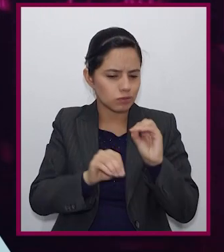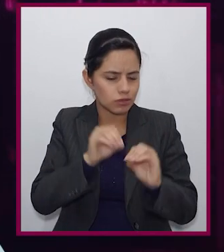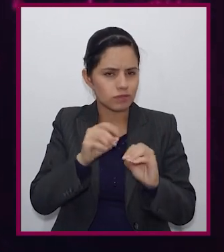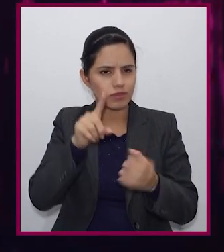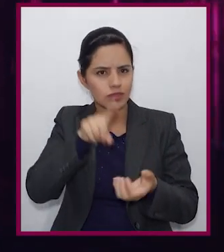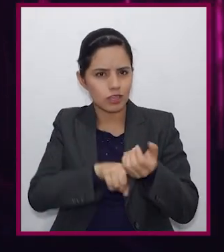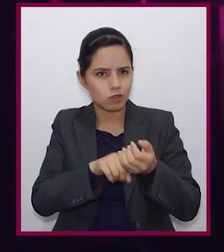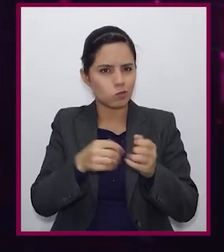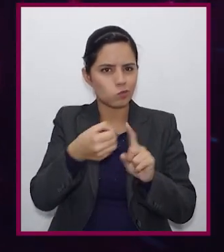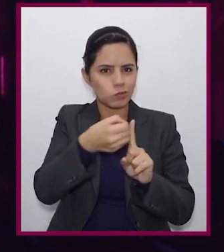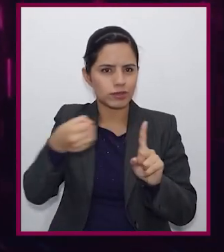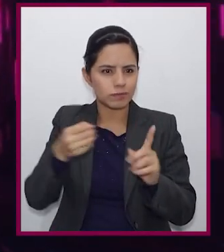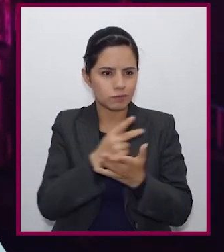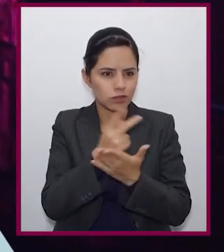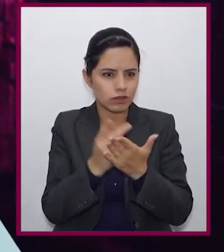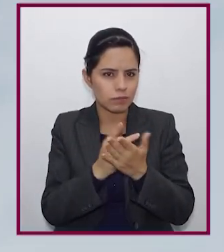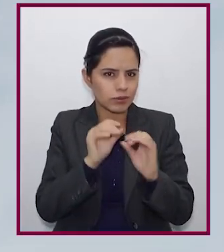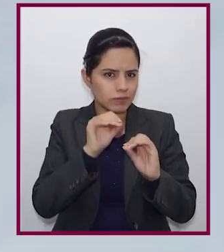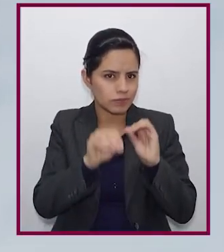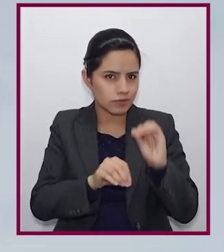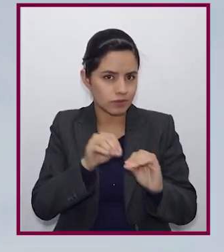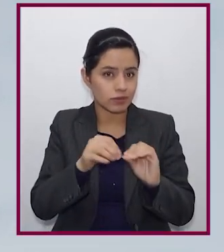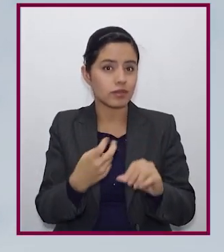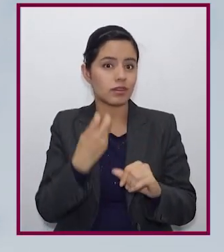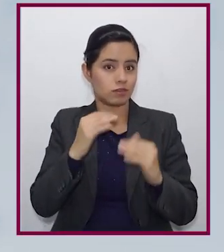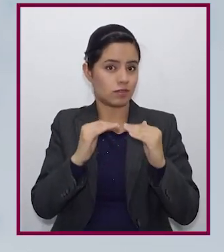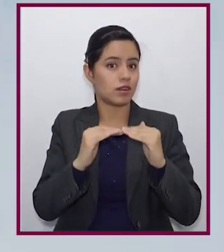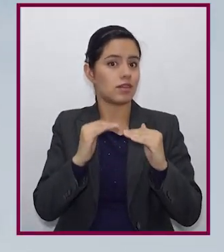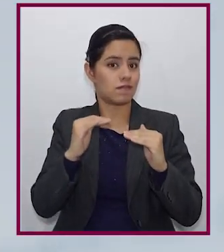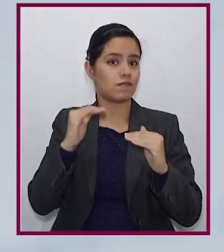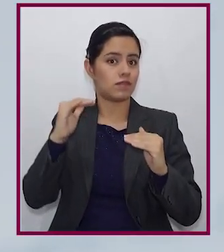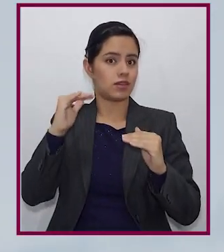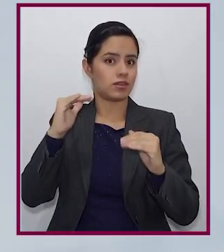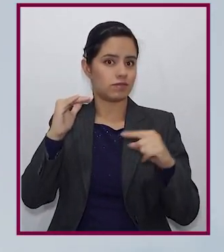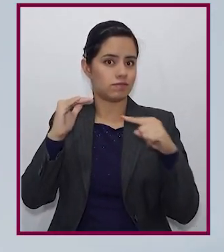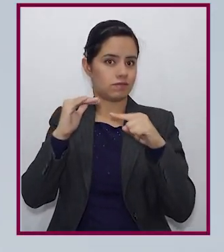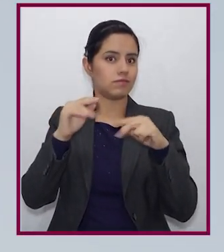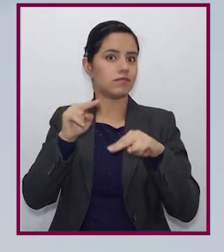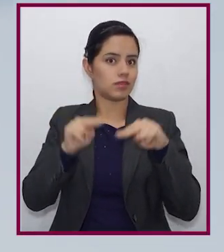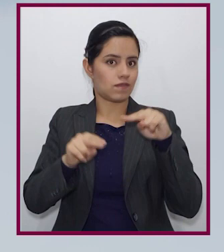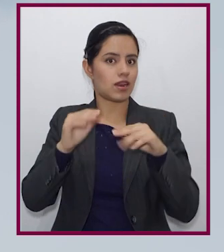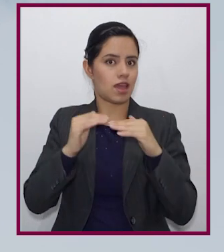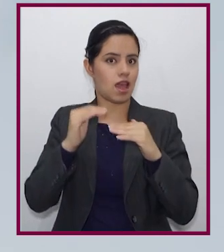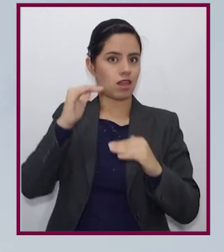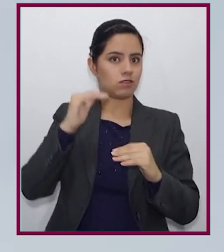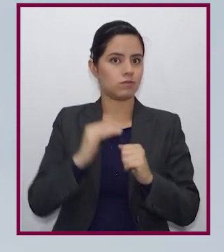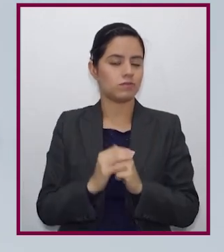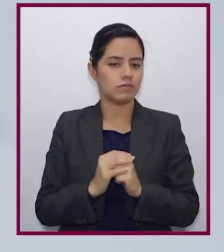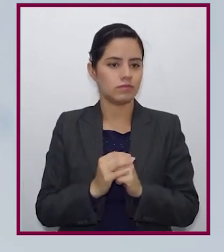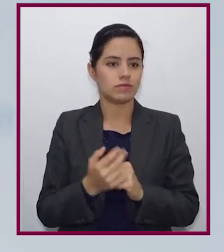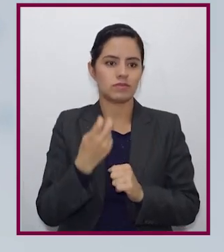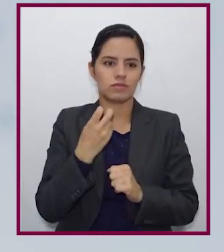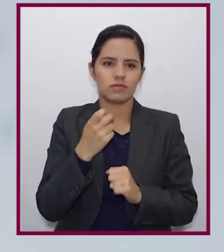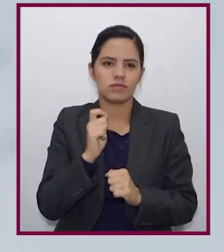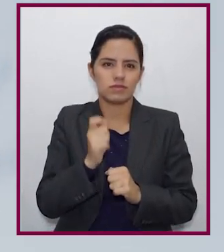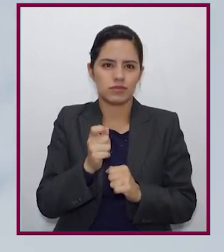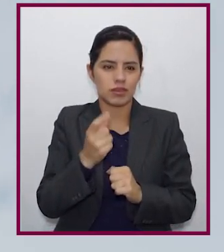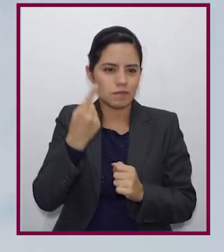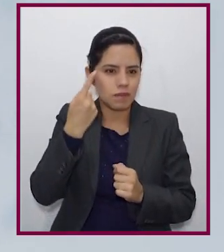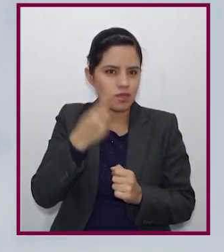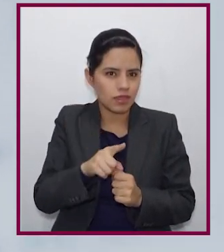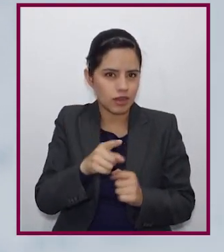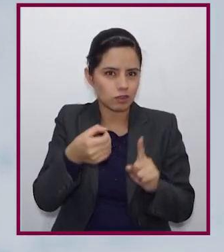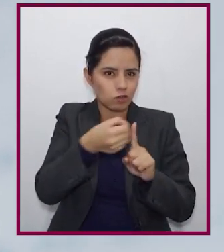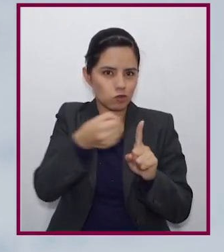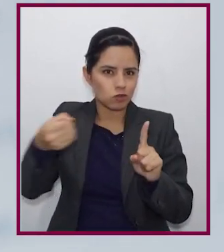aplicaciones o software en sistemas operativos de alto nivel. Estos sí presentan funciones e instrucciones muy